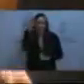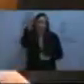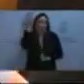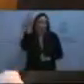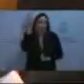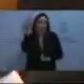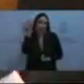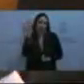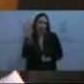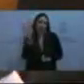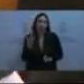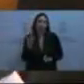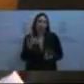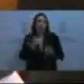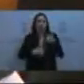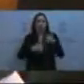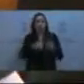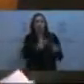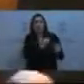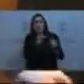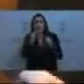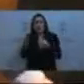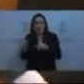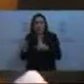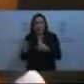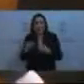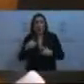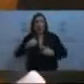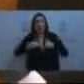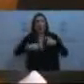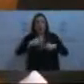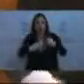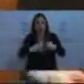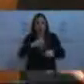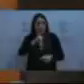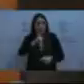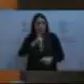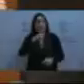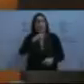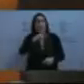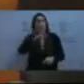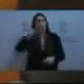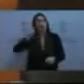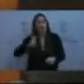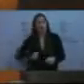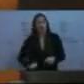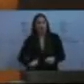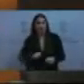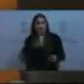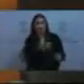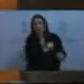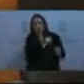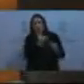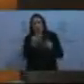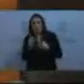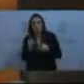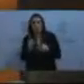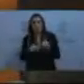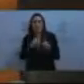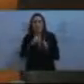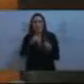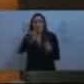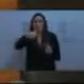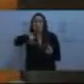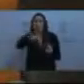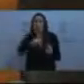que el demandado concurso de traslado ha tenido sus consecuencias en el desplazamiento de profesionales hacia los nuevos destinos que